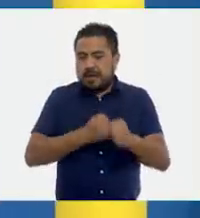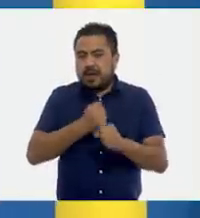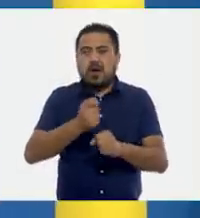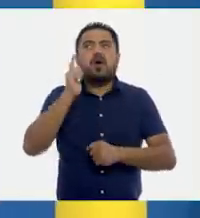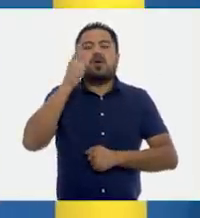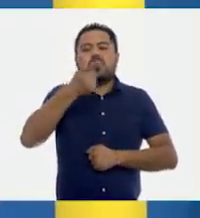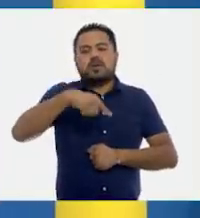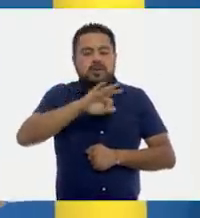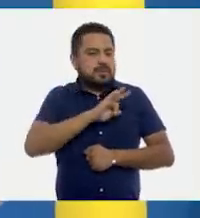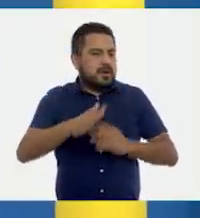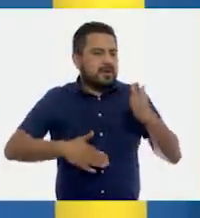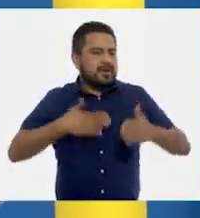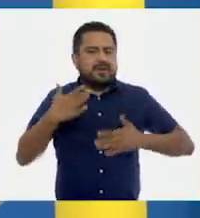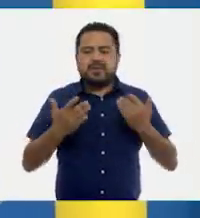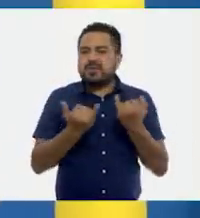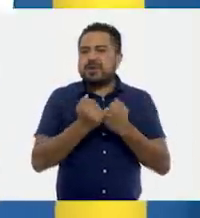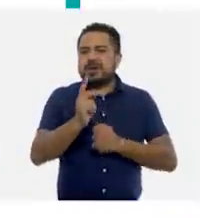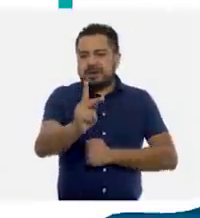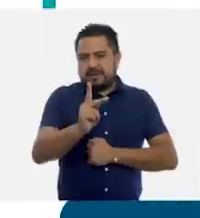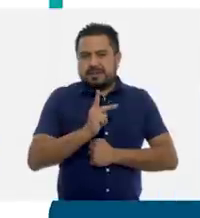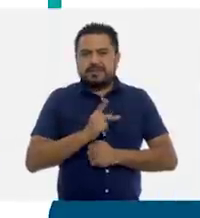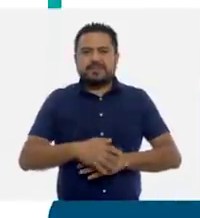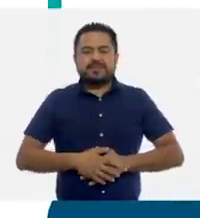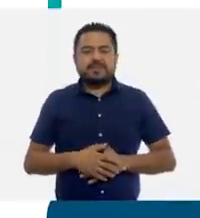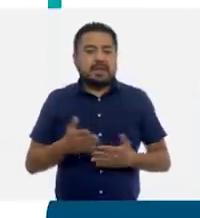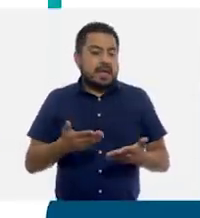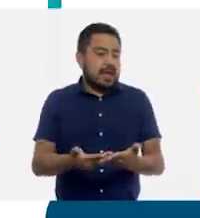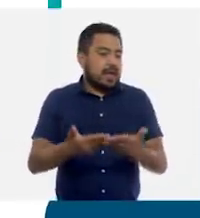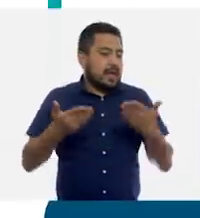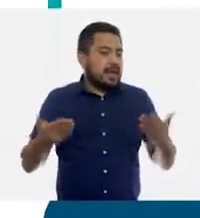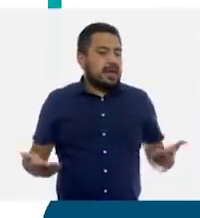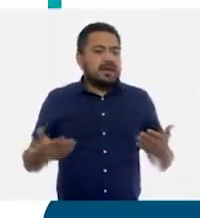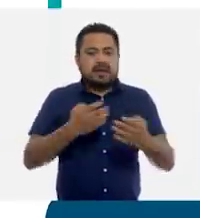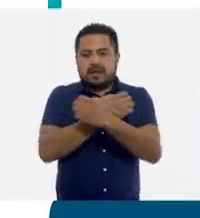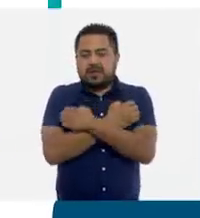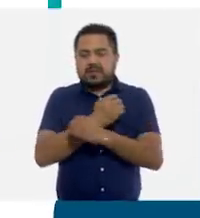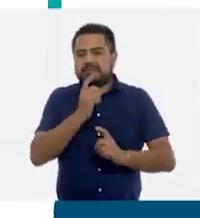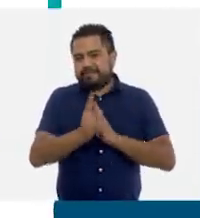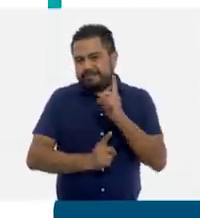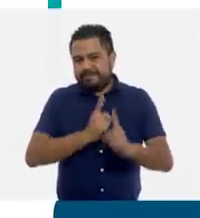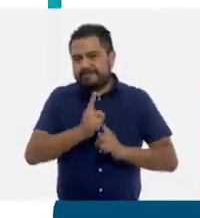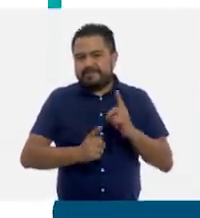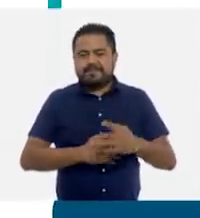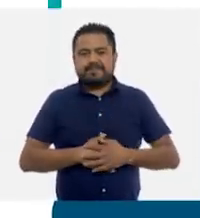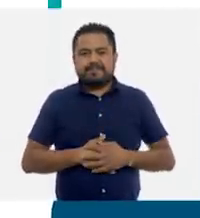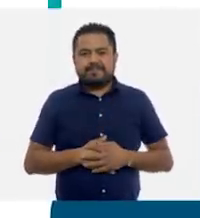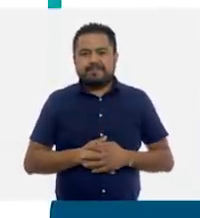Espero lo hayan disfrutado tanto como nosotros. A continuación, educación física.